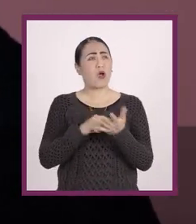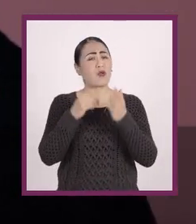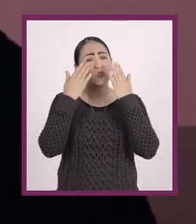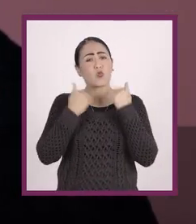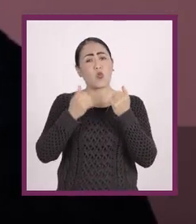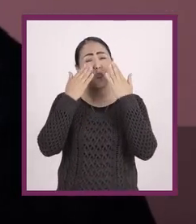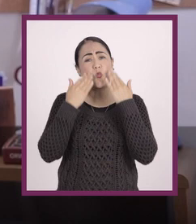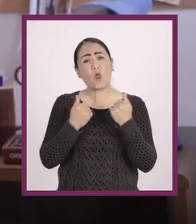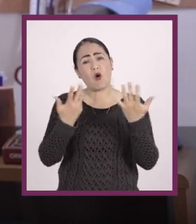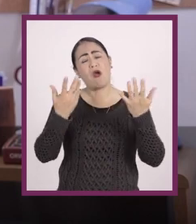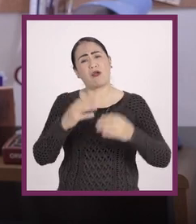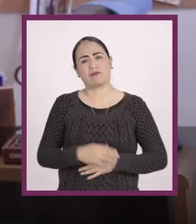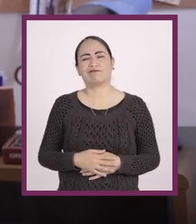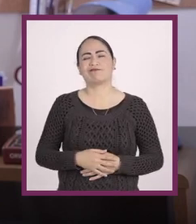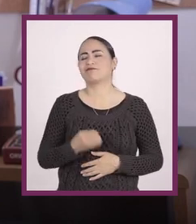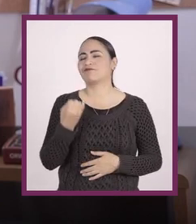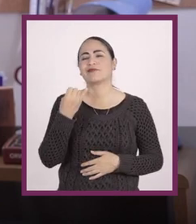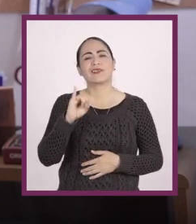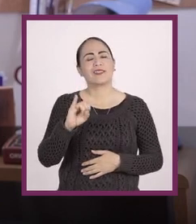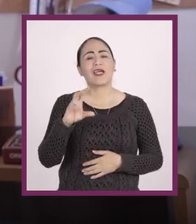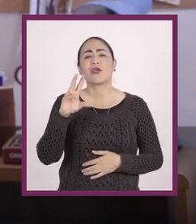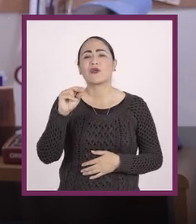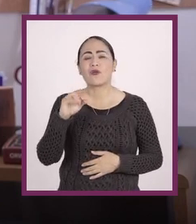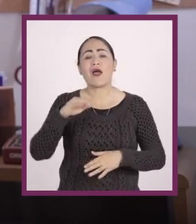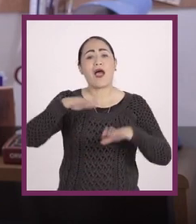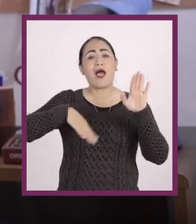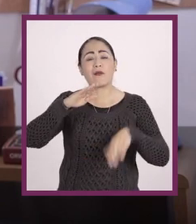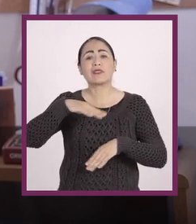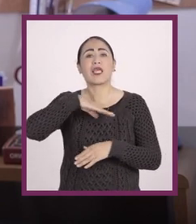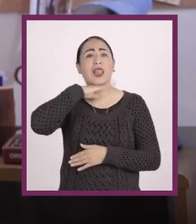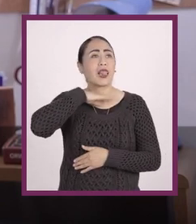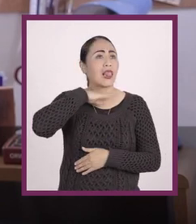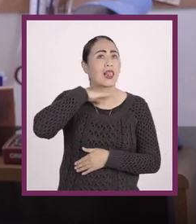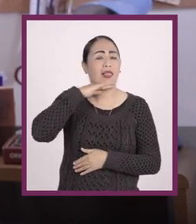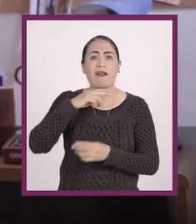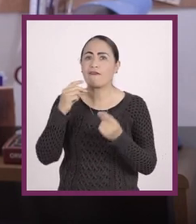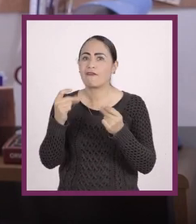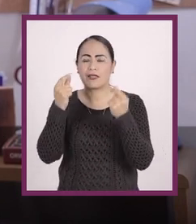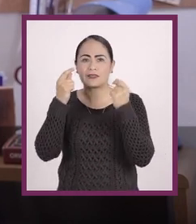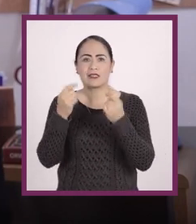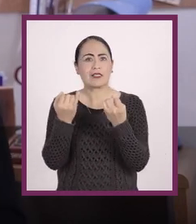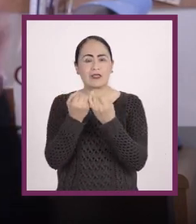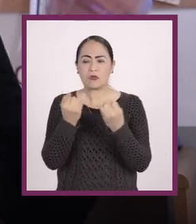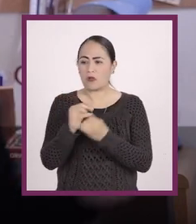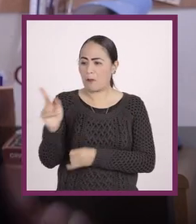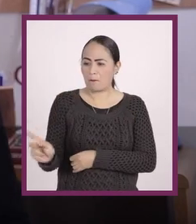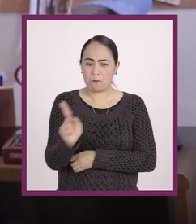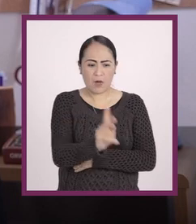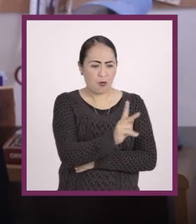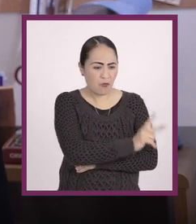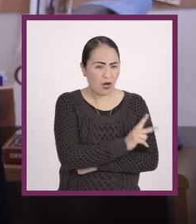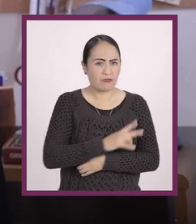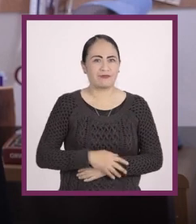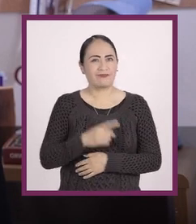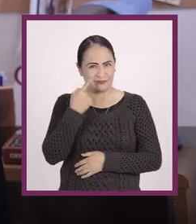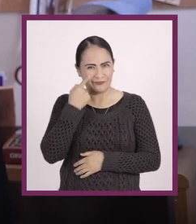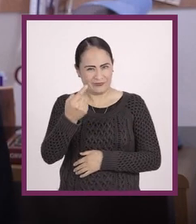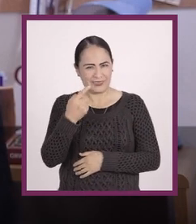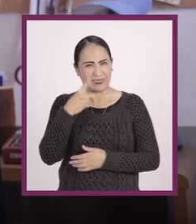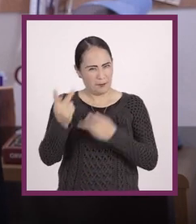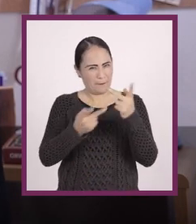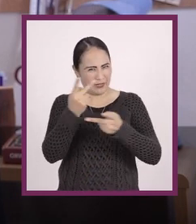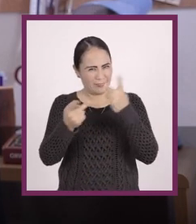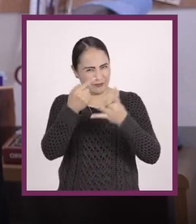lugar te sorprendería lo fácil que uno se distrae y lo común que tenemos todos al respecto para